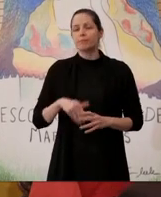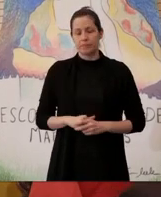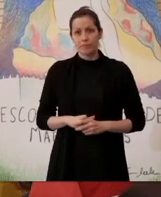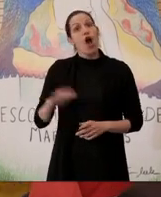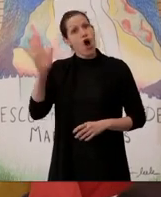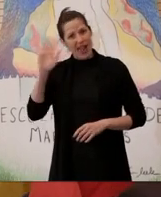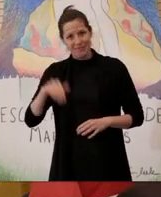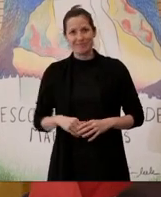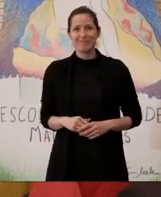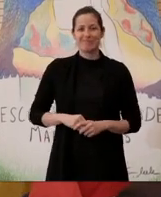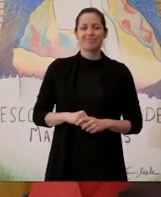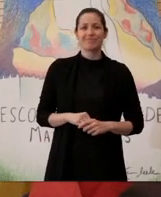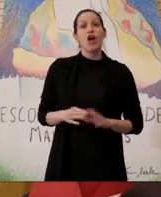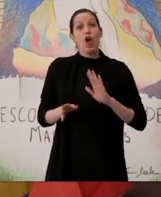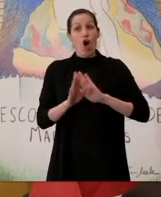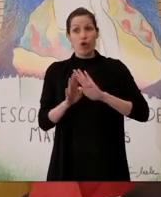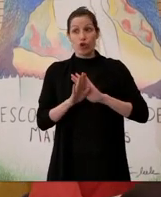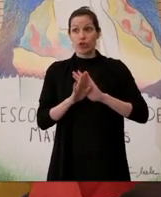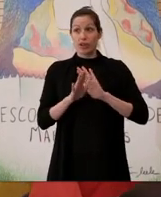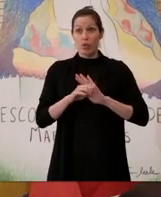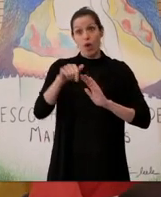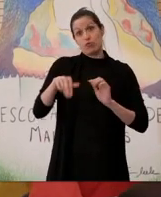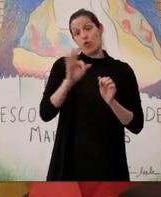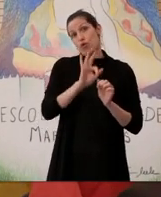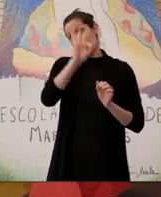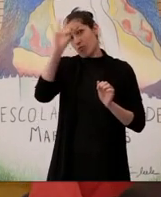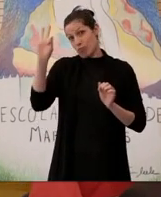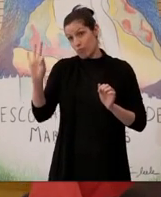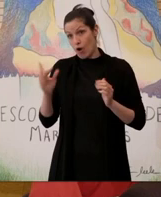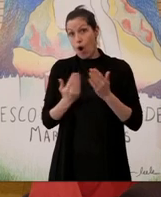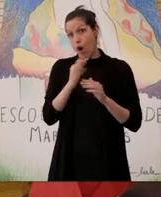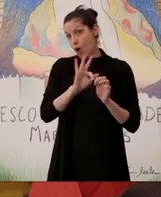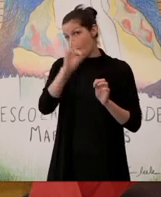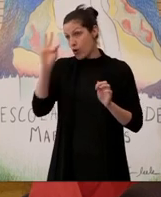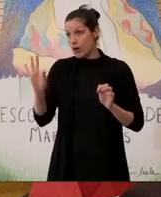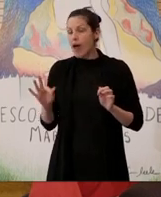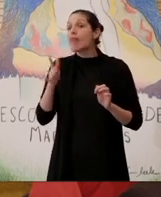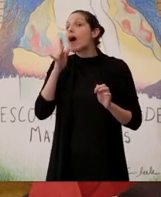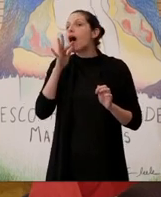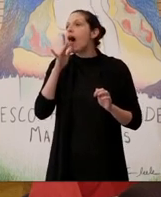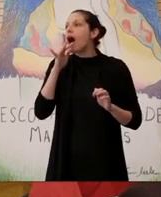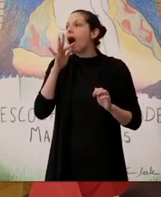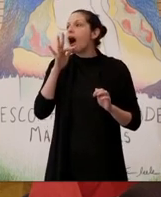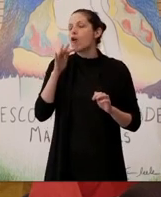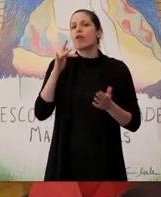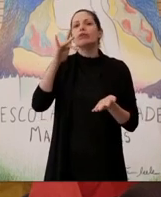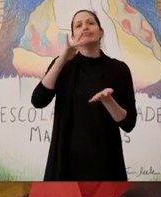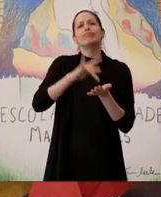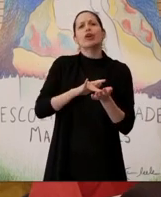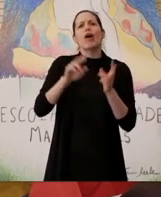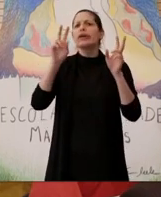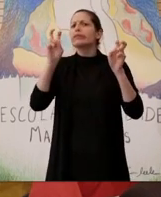Hola continuamos a continuación hemos abordar o poder ejecutivo